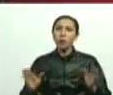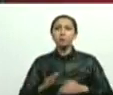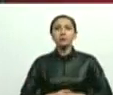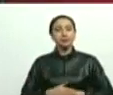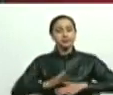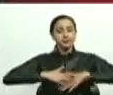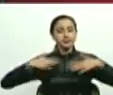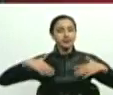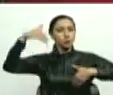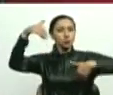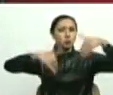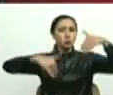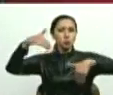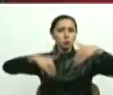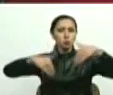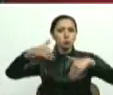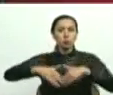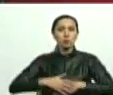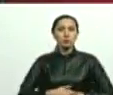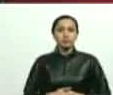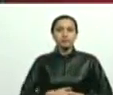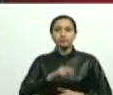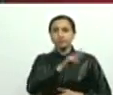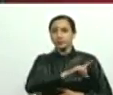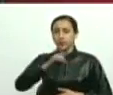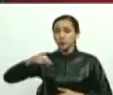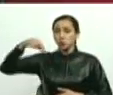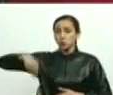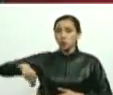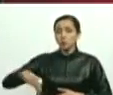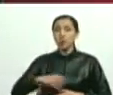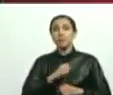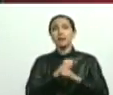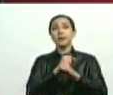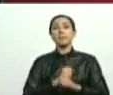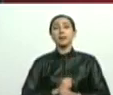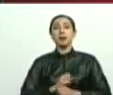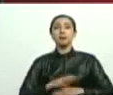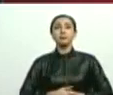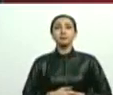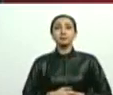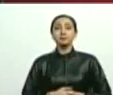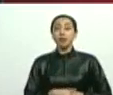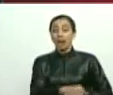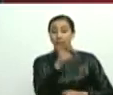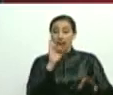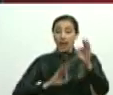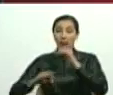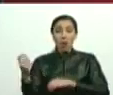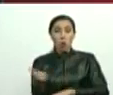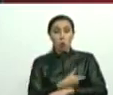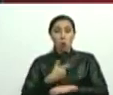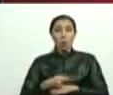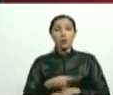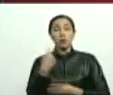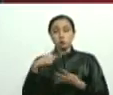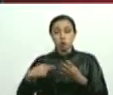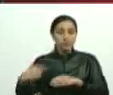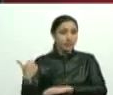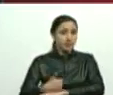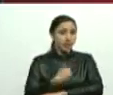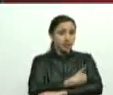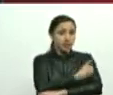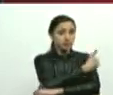elecciones del 21 de noviembre para elegir gobernaciones, alcaldías,